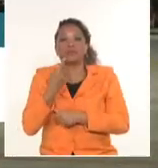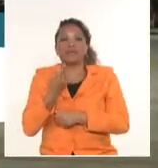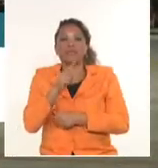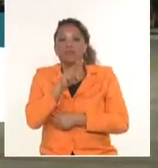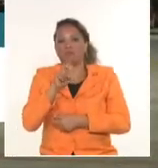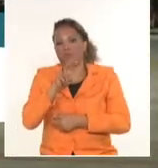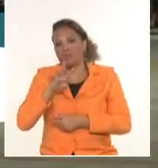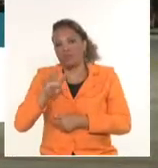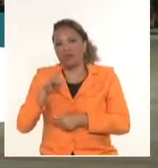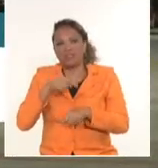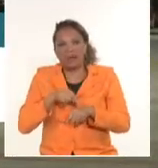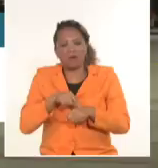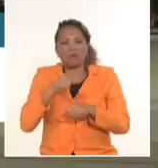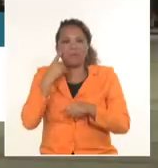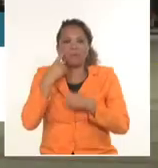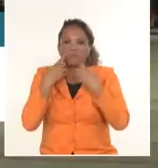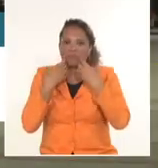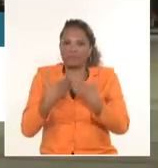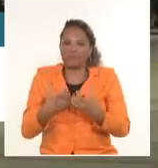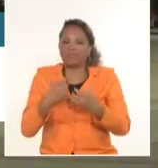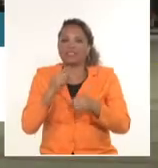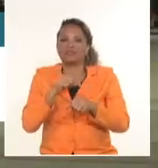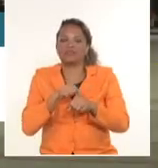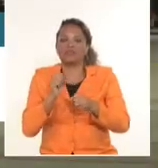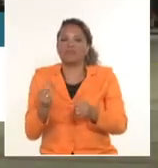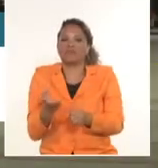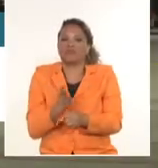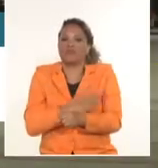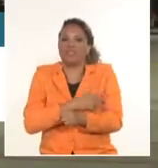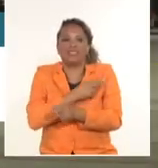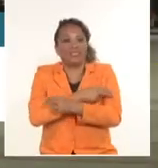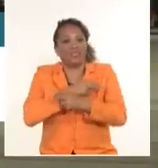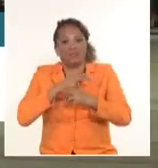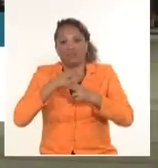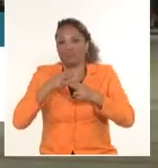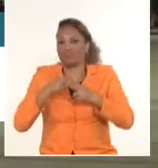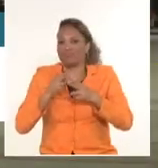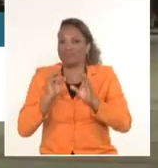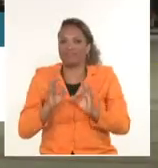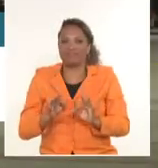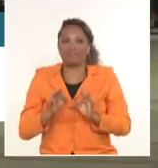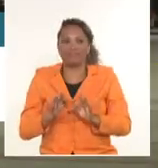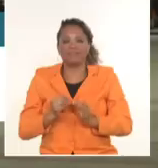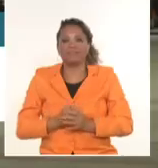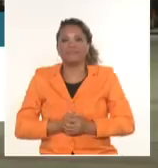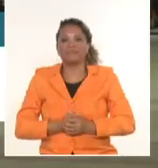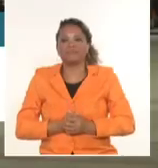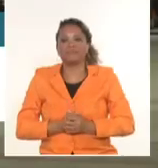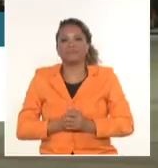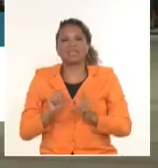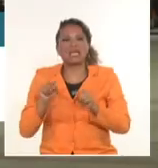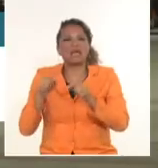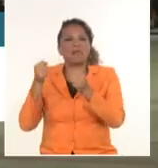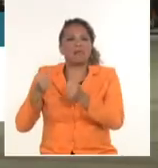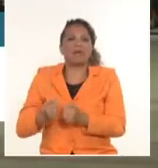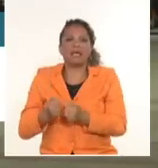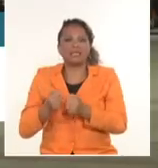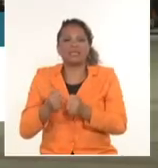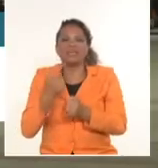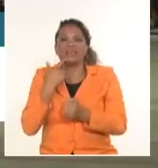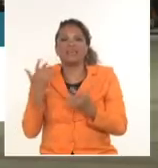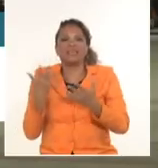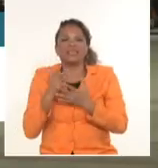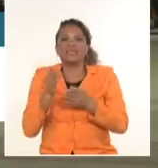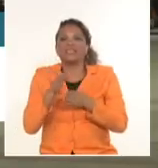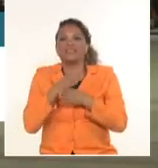presenciando un momento sin dudas emocionante. Histórico. Ahí se encuentra el gigante de herradura, se